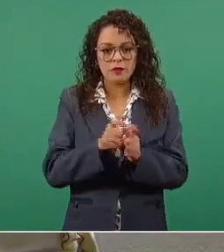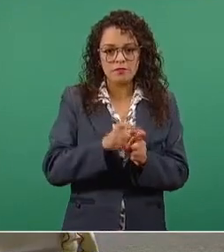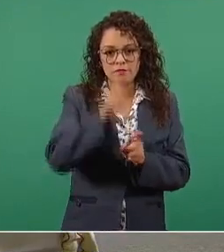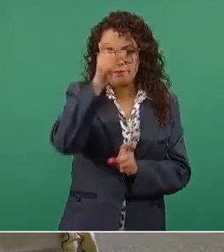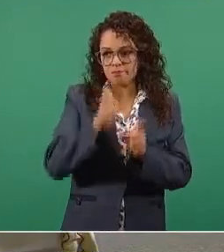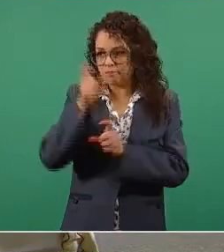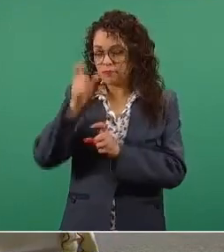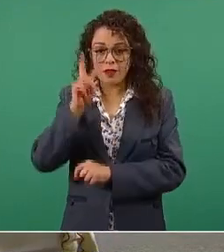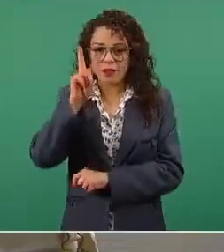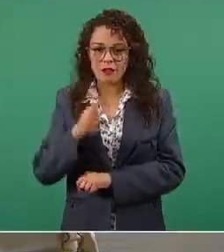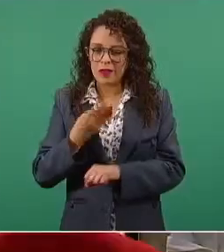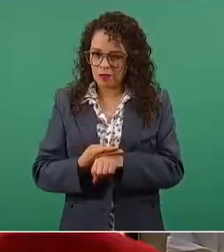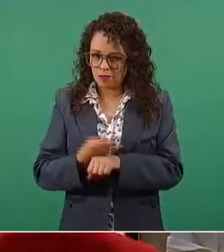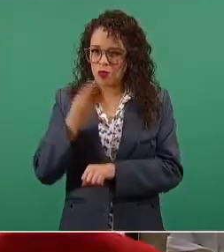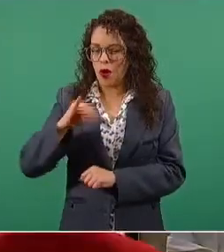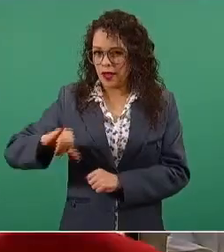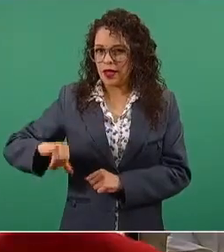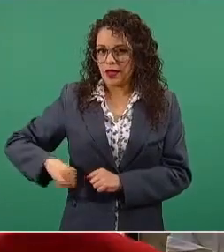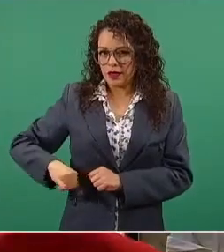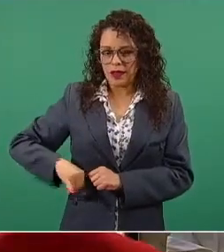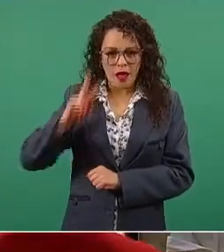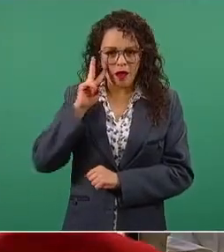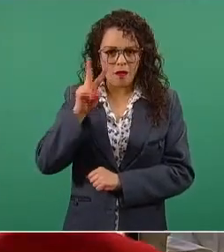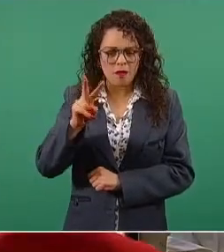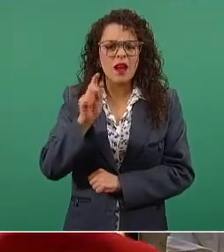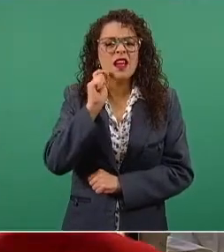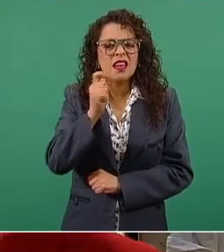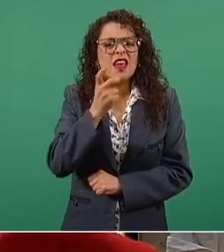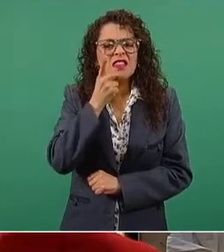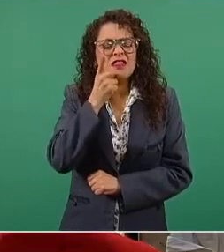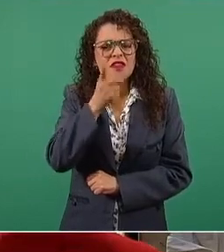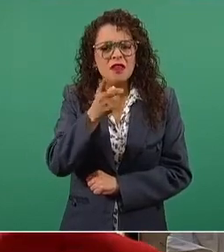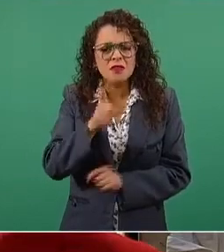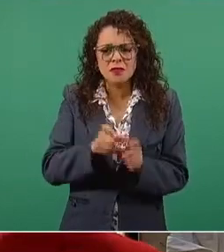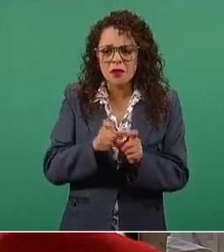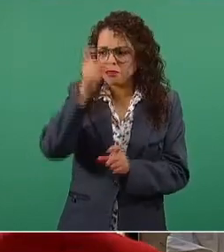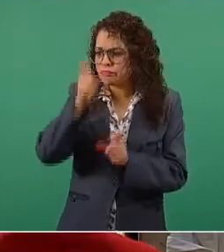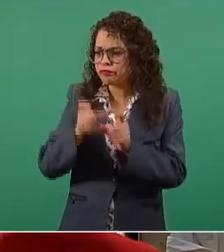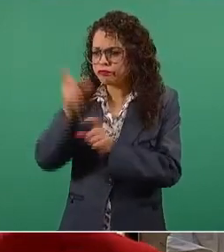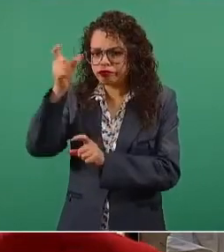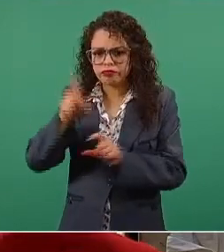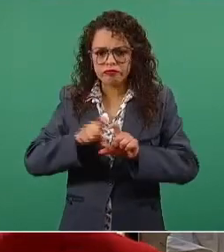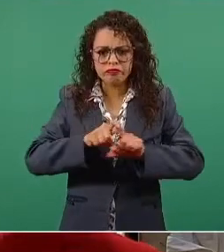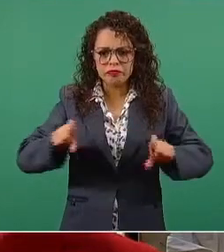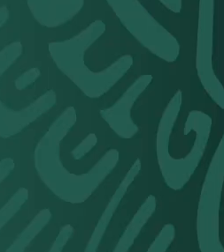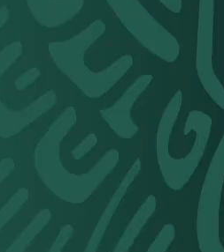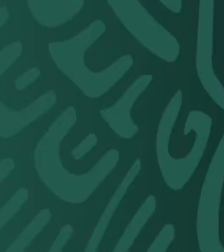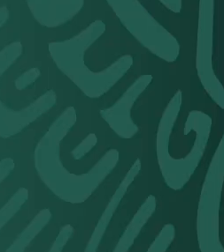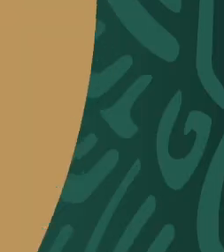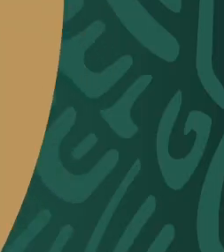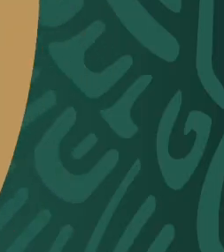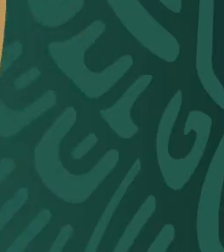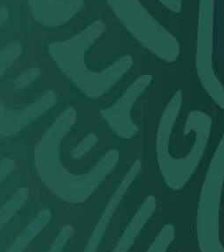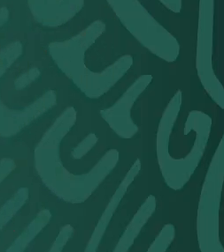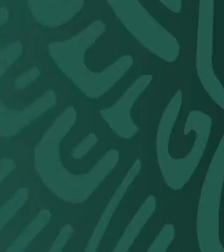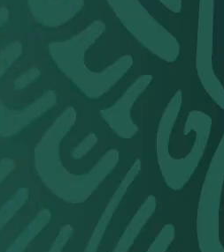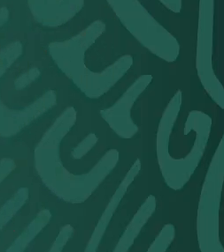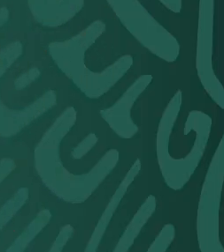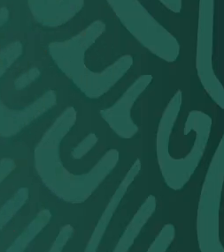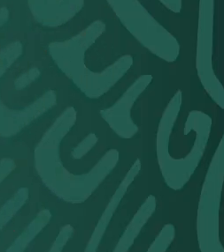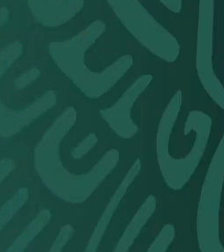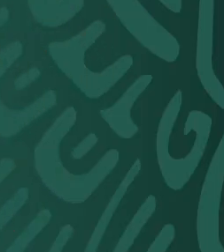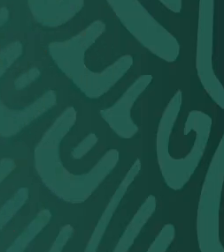en la paraestatal para su rescate. Entre distintos temas, destacó el aumento de producción en esta administración comparada